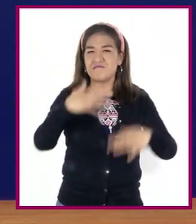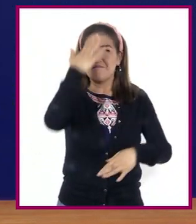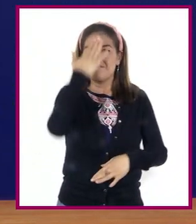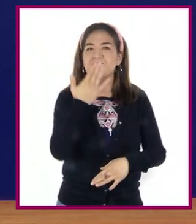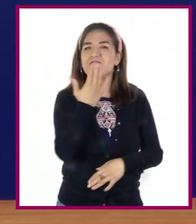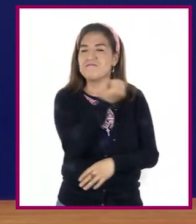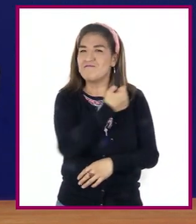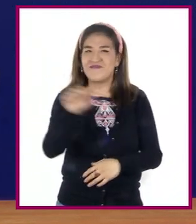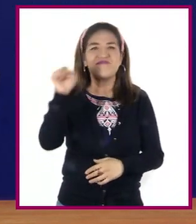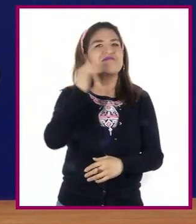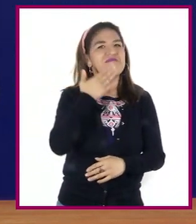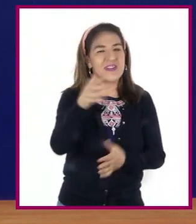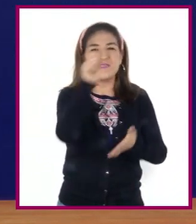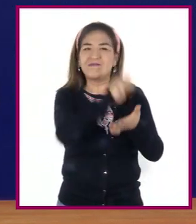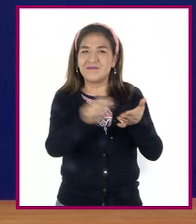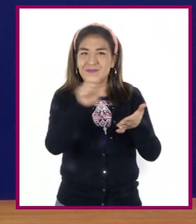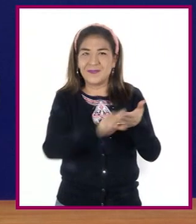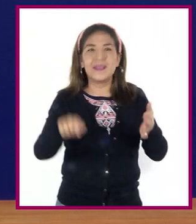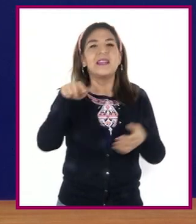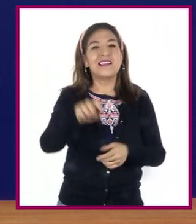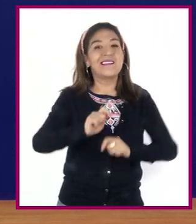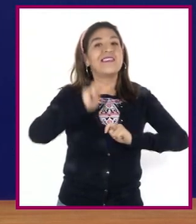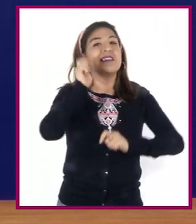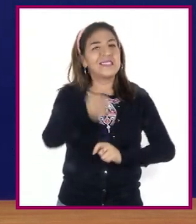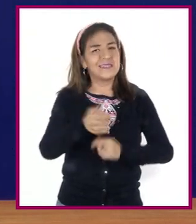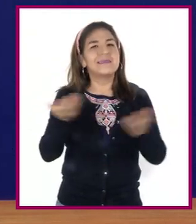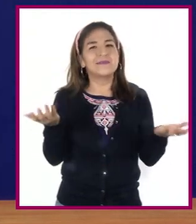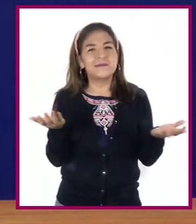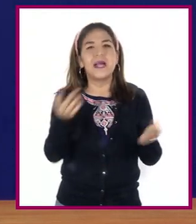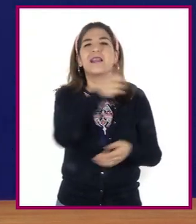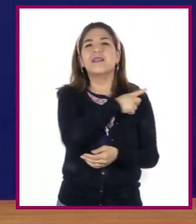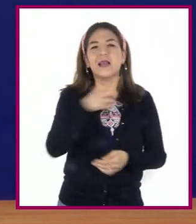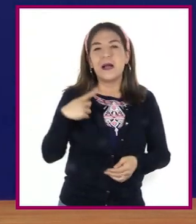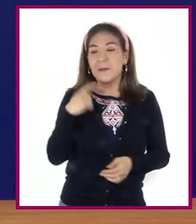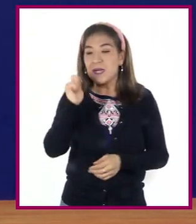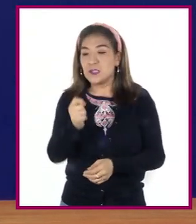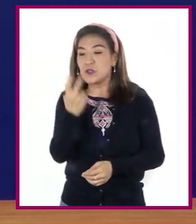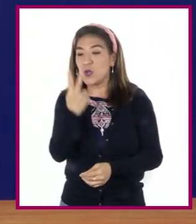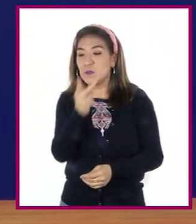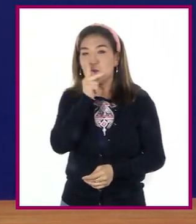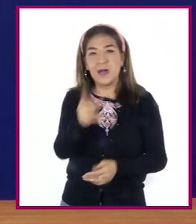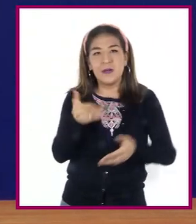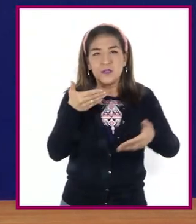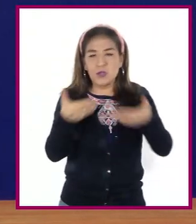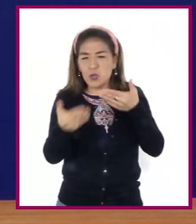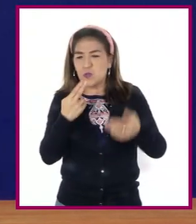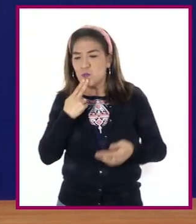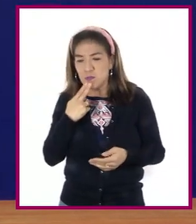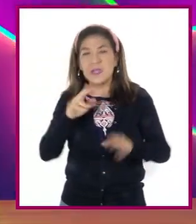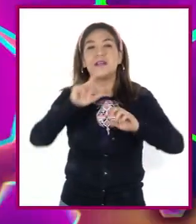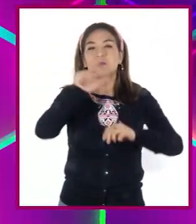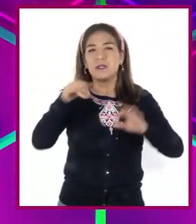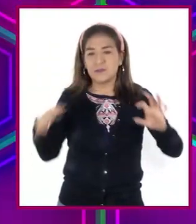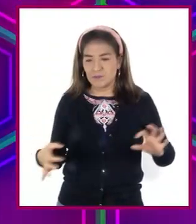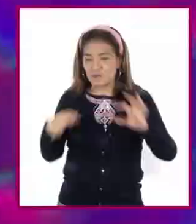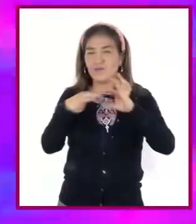especial, pero muchas veces ese talento reside en encontrar dos palabras usuales y juntarlas de manera